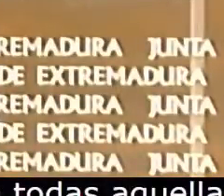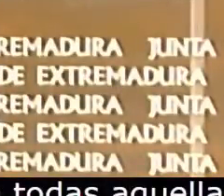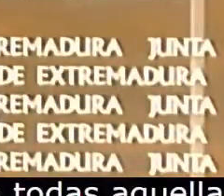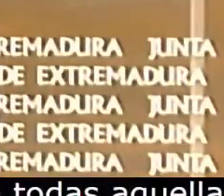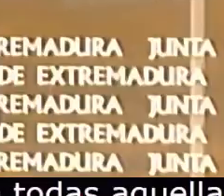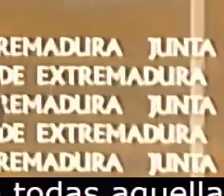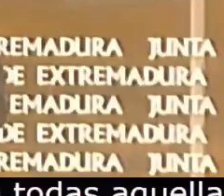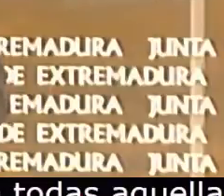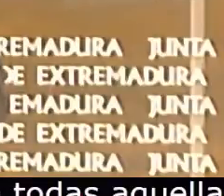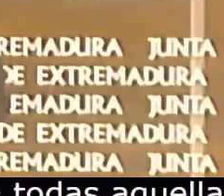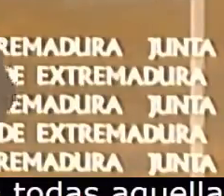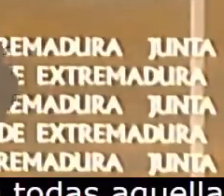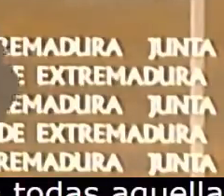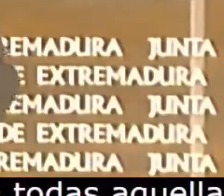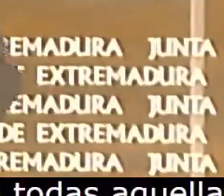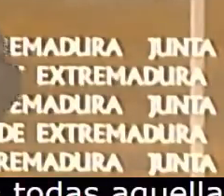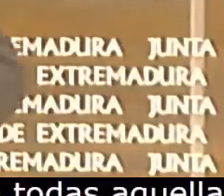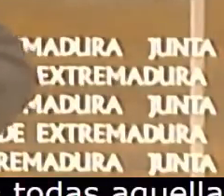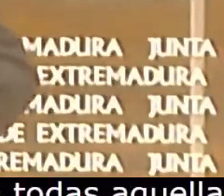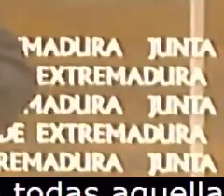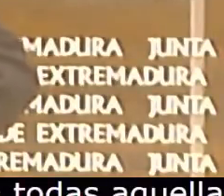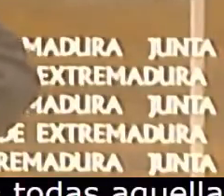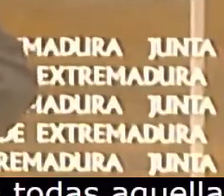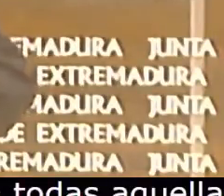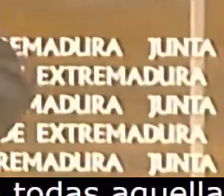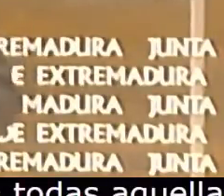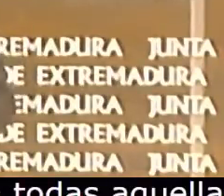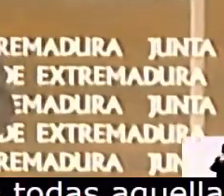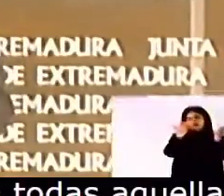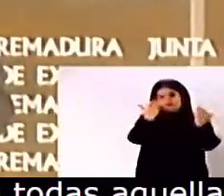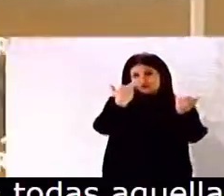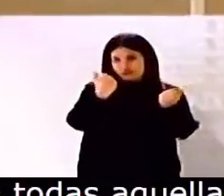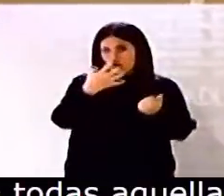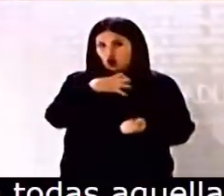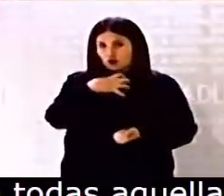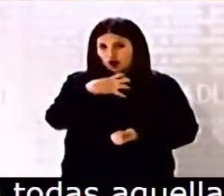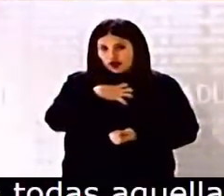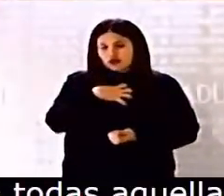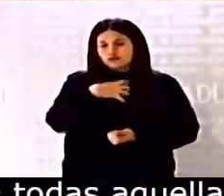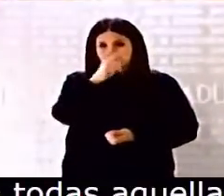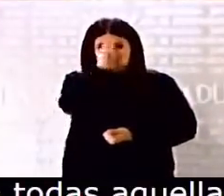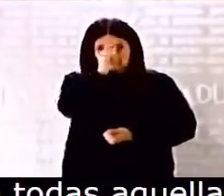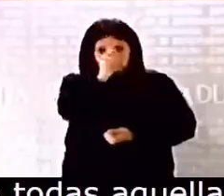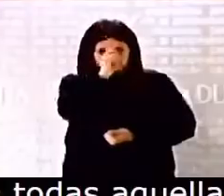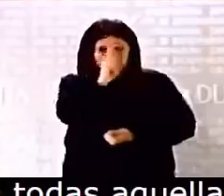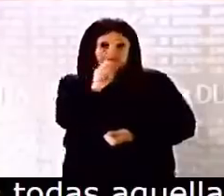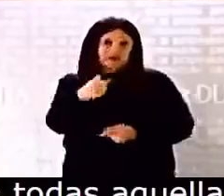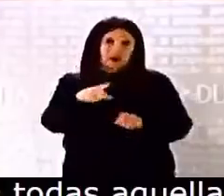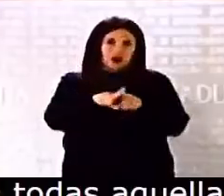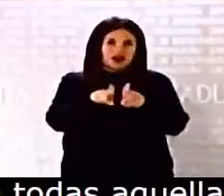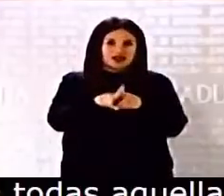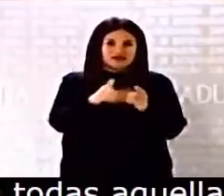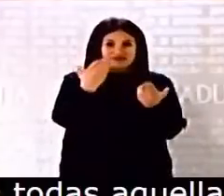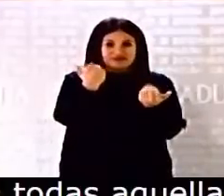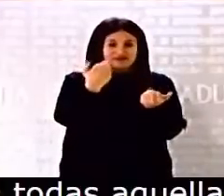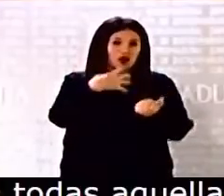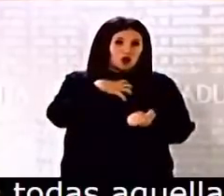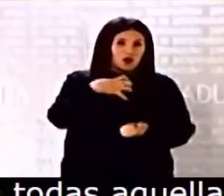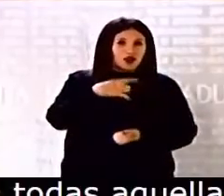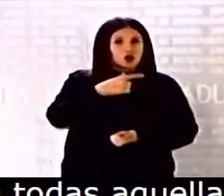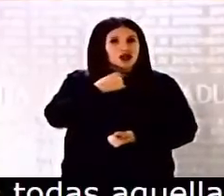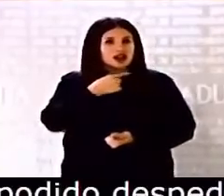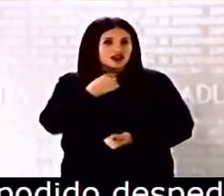en este periodo y no han podido despedir a esos seres queridos como a ellos les hubiese gustado o como hubiese sido su